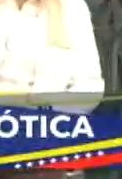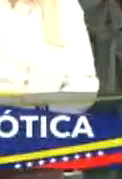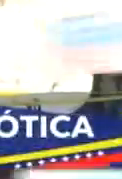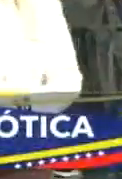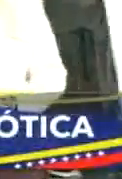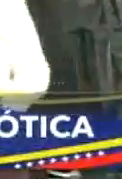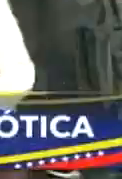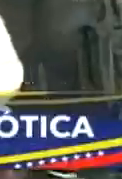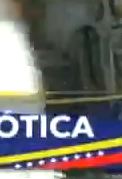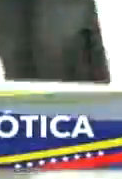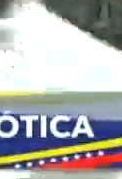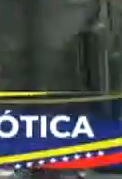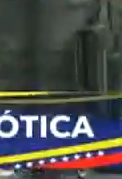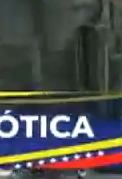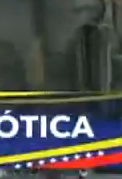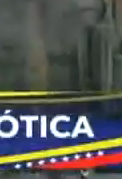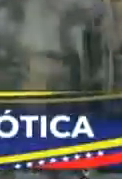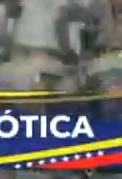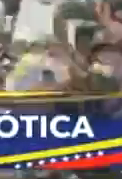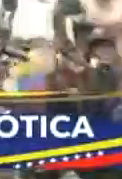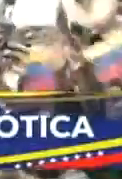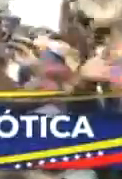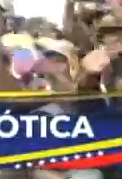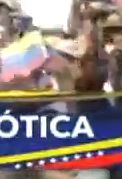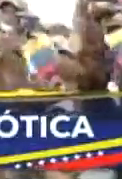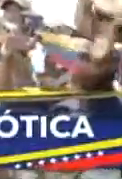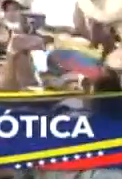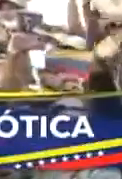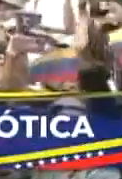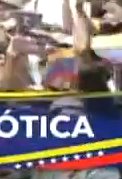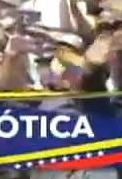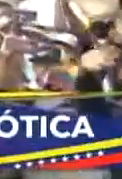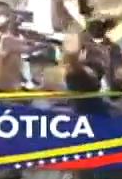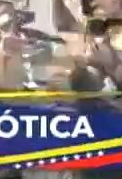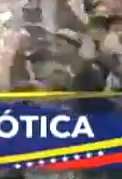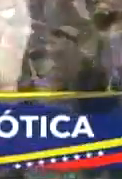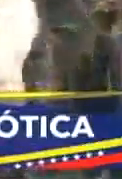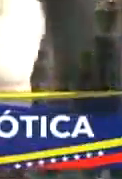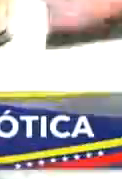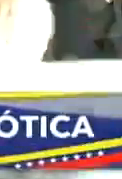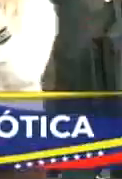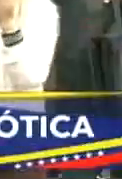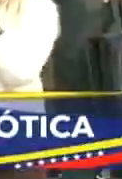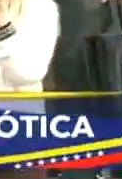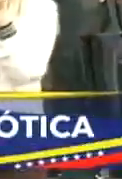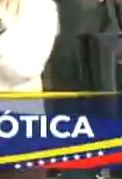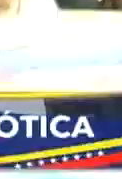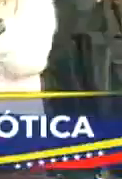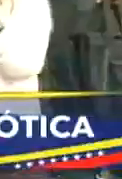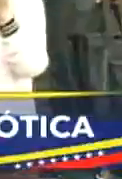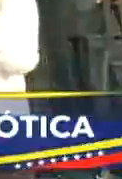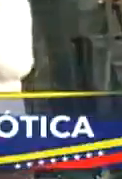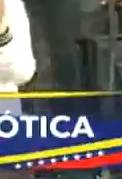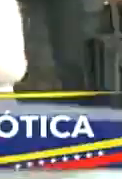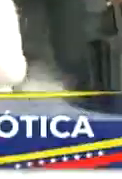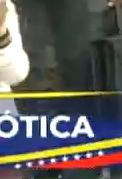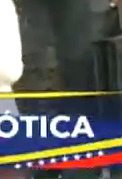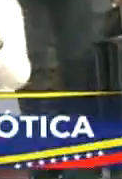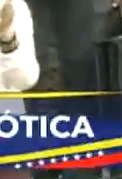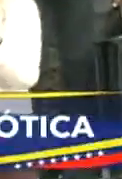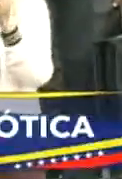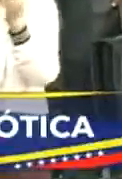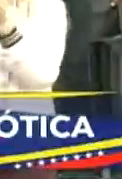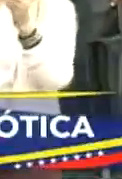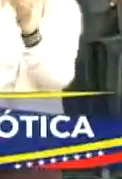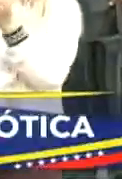este Día Nacional de la Juventud Venezolana, en lo que ha sido una conmemoración que